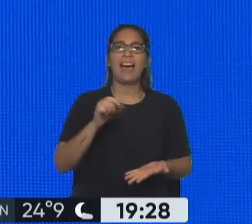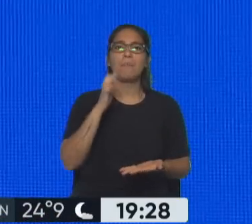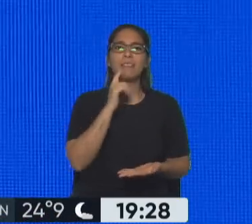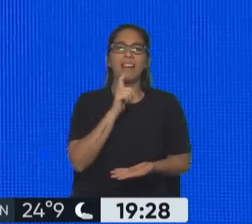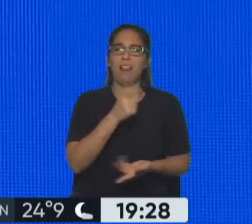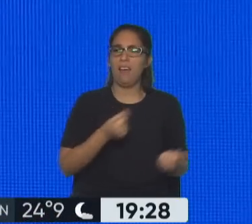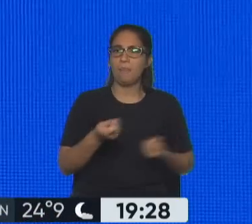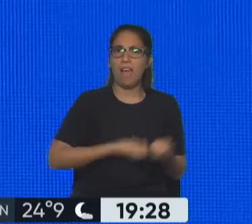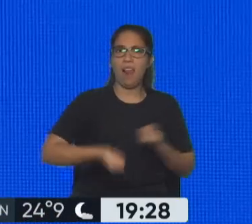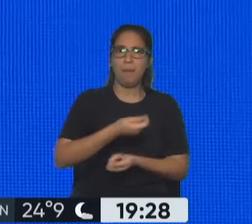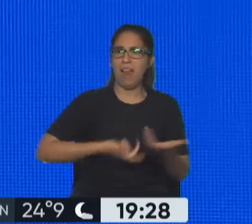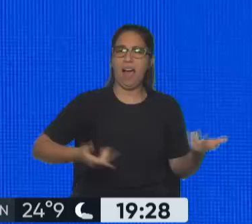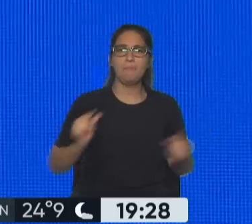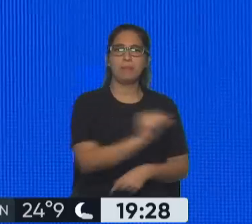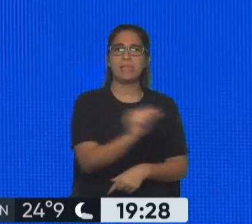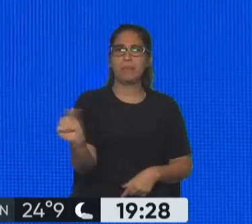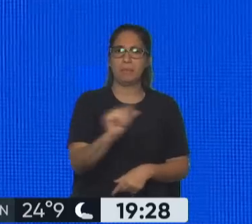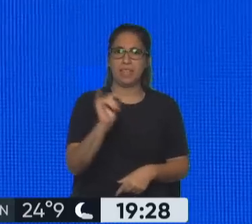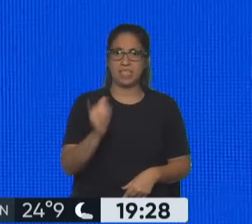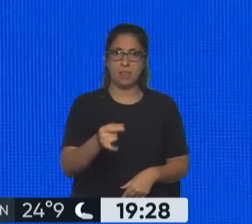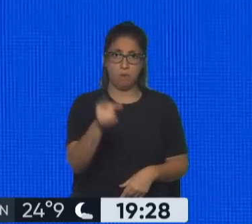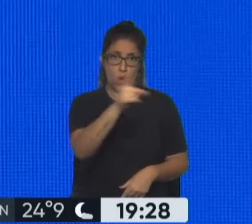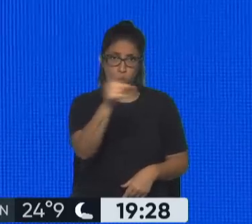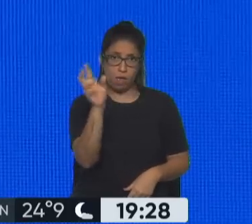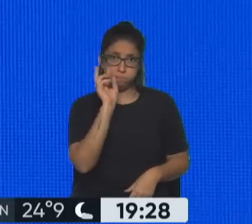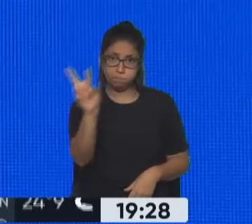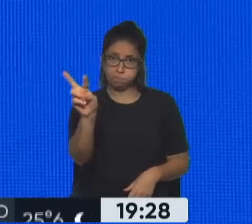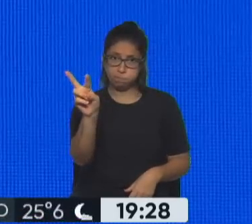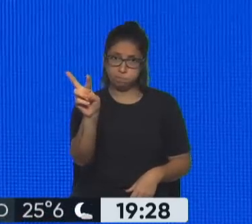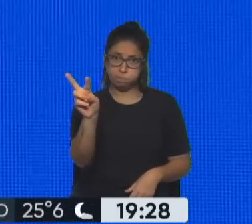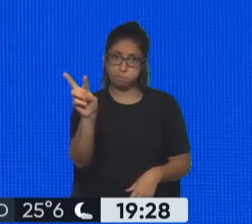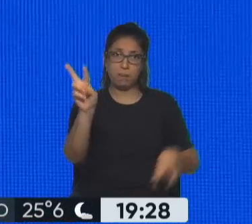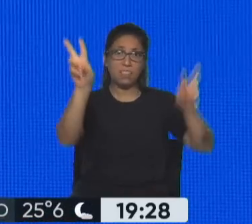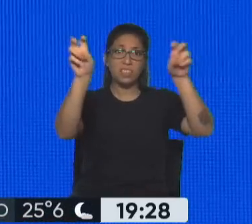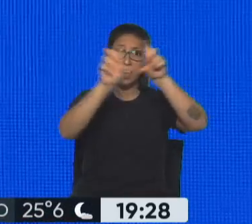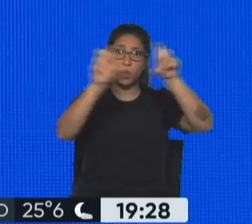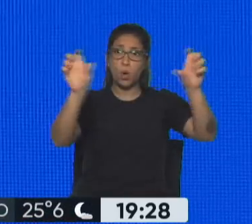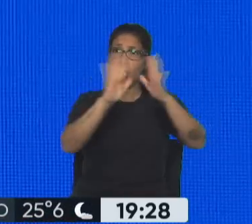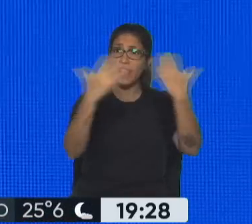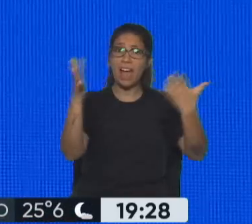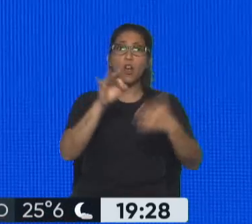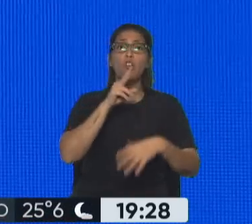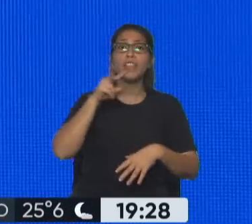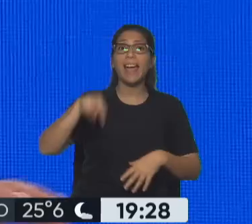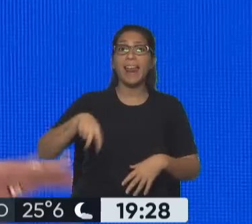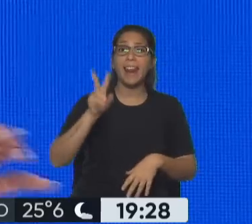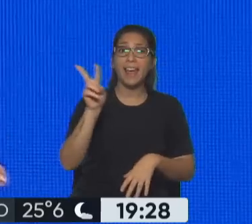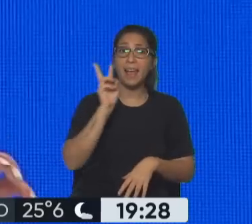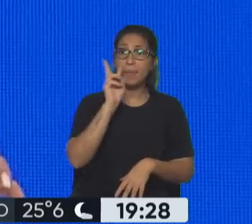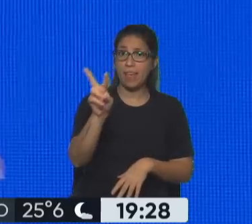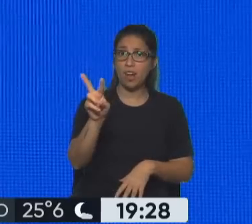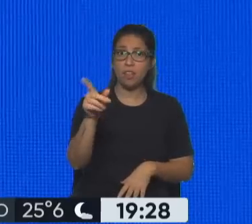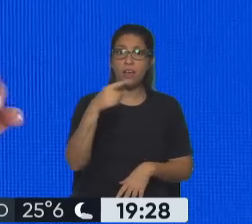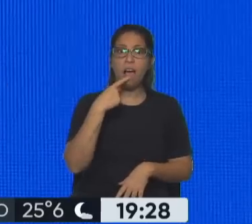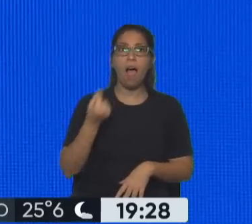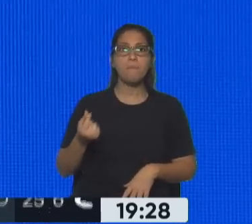que pueda prestarle, pero ustedes ¿vieron algún titular en algún diario o en TN decir, miren,